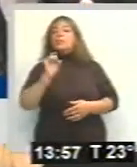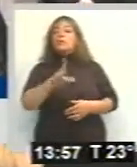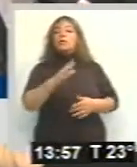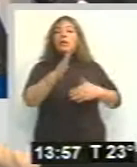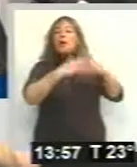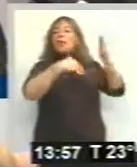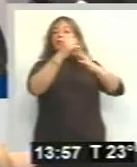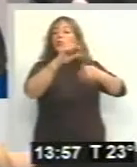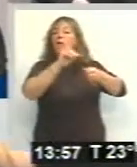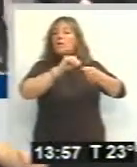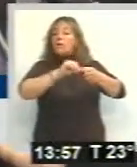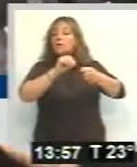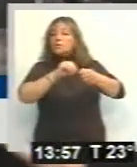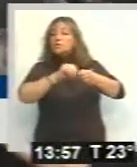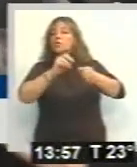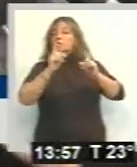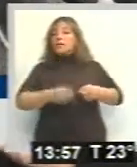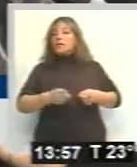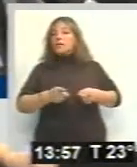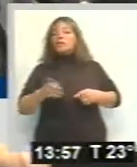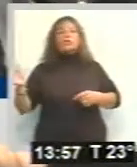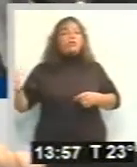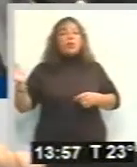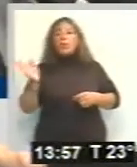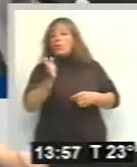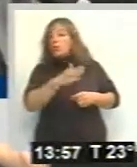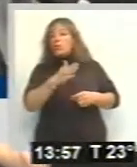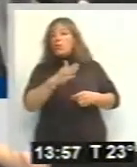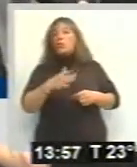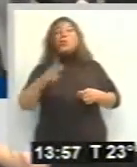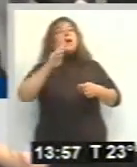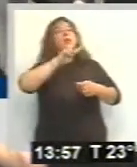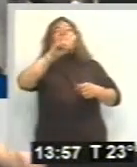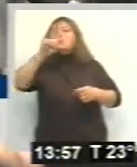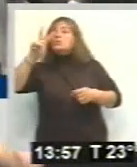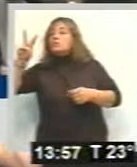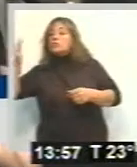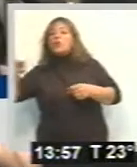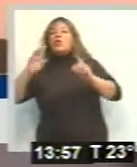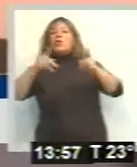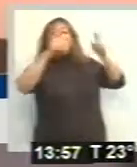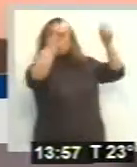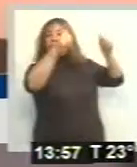obra de infraestructura, de la refacción de la casa, sino también de todo lo que es el guión museográfico y montaje, ¿no?